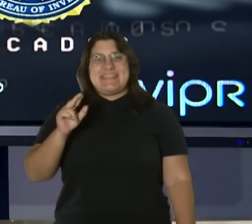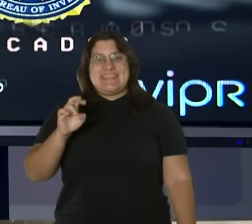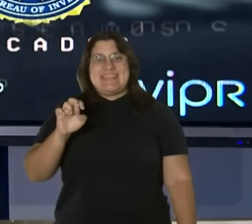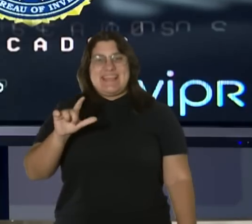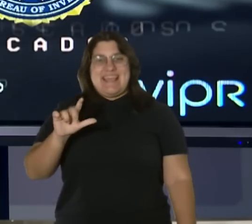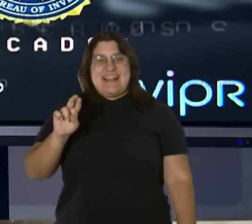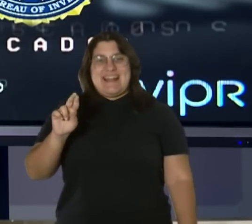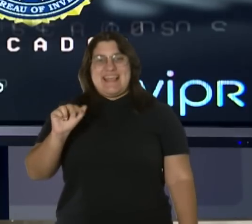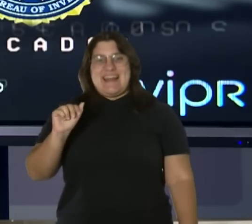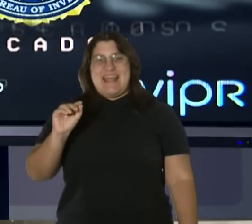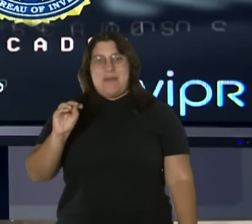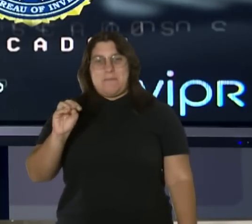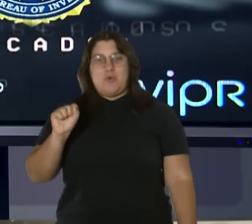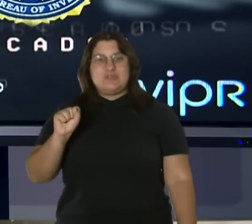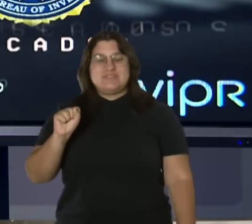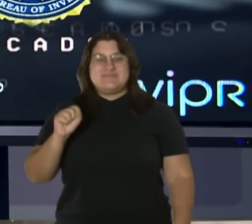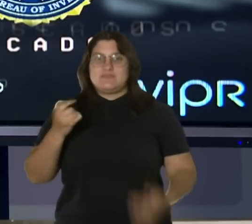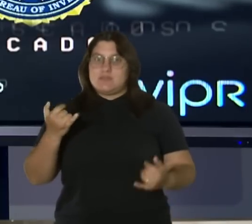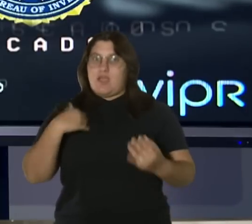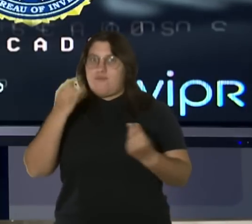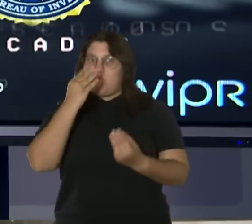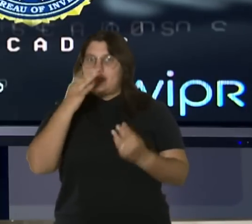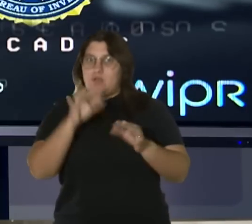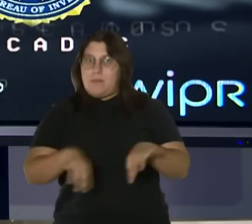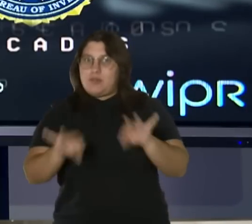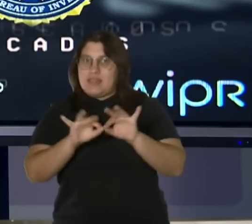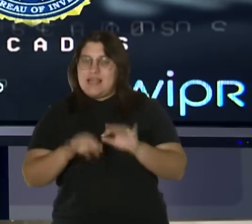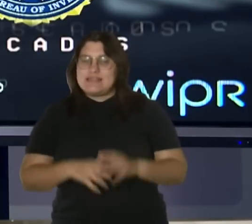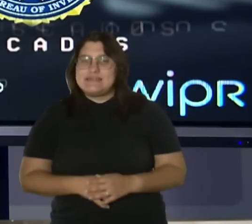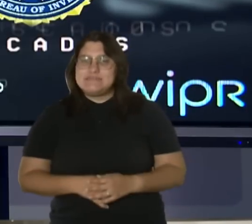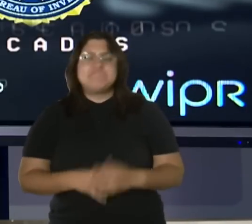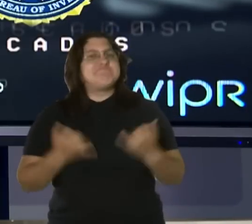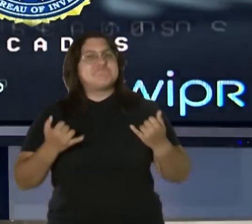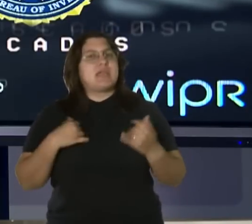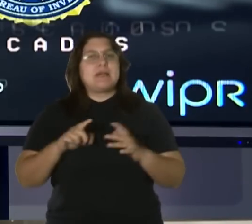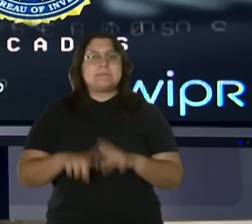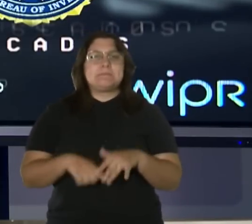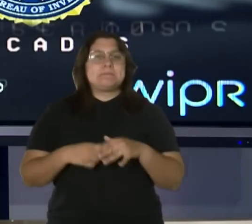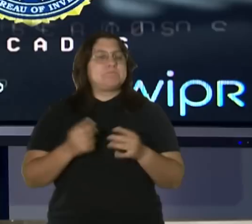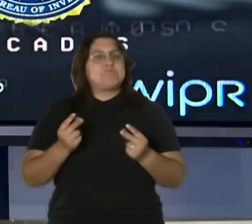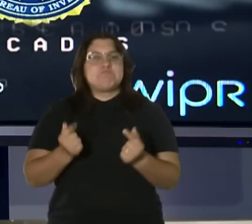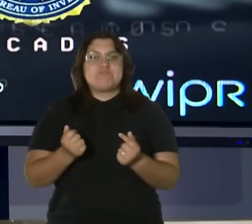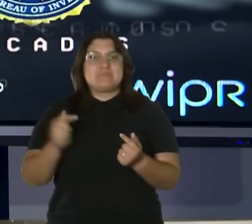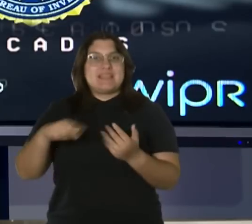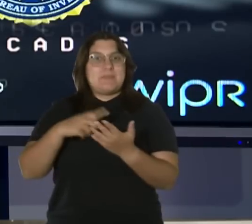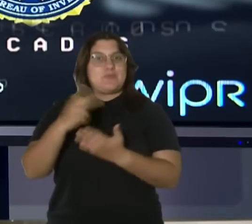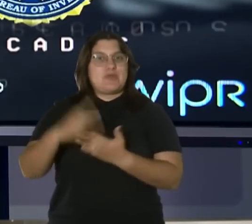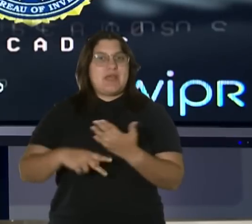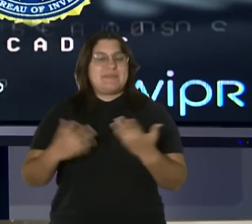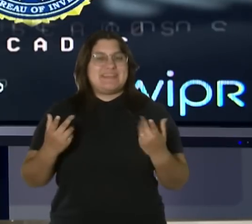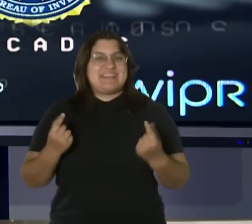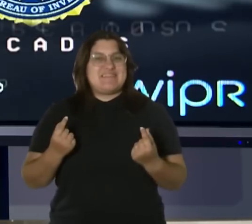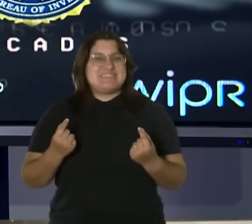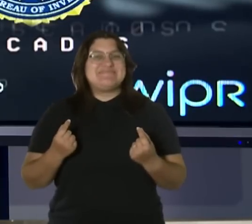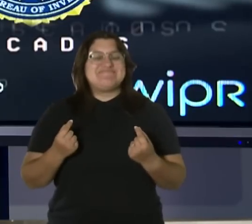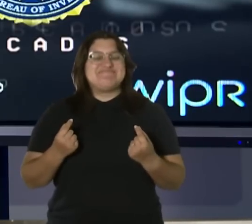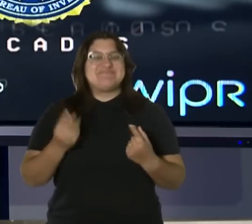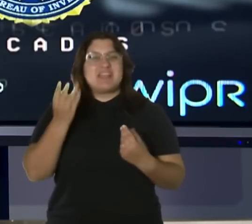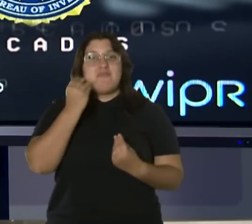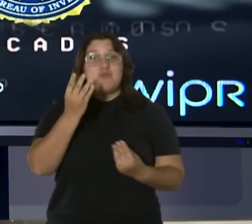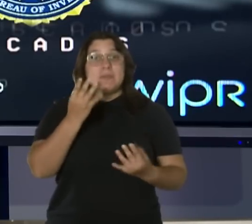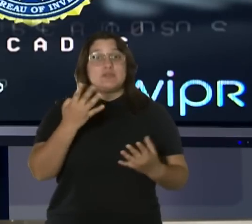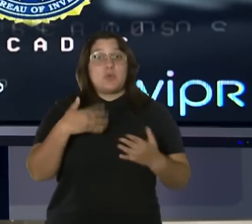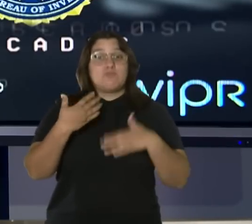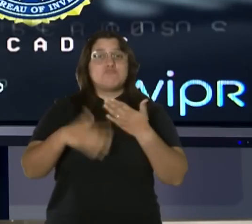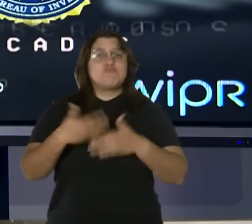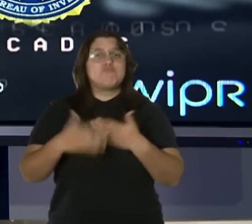llevándolo a ustedes la información importante preste mucha atención comenzamos de inmediato con este programa y vamos a llevar entonces información sobre